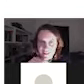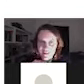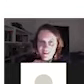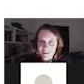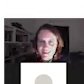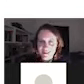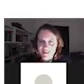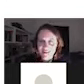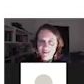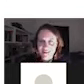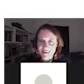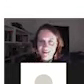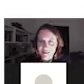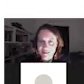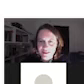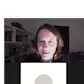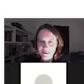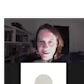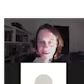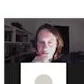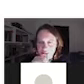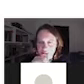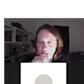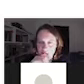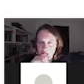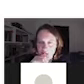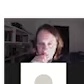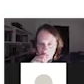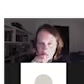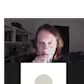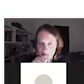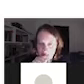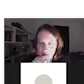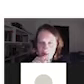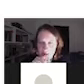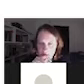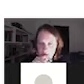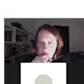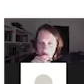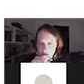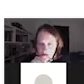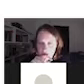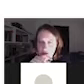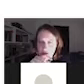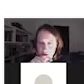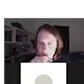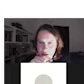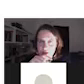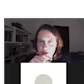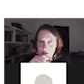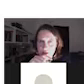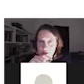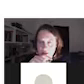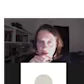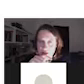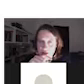bien, estuvimos reuniéndonos como por 2 años, cada viernes, por horas y horas y horas en esta ciudad, en